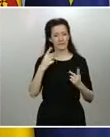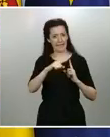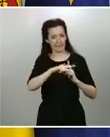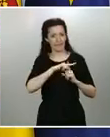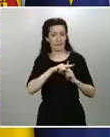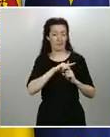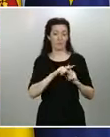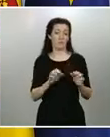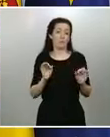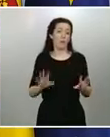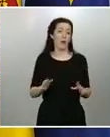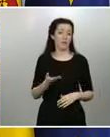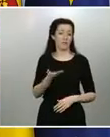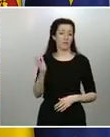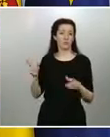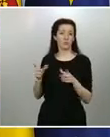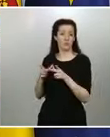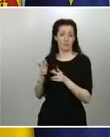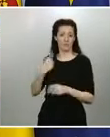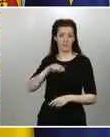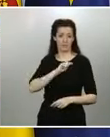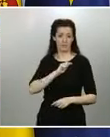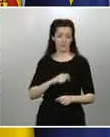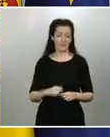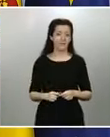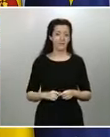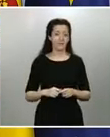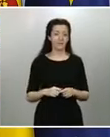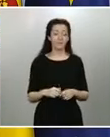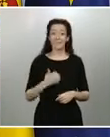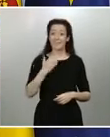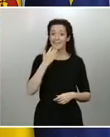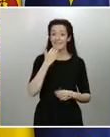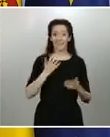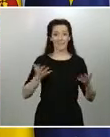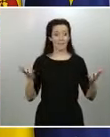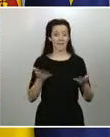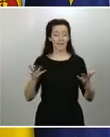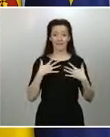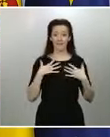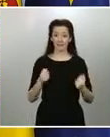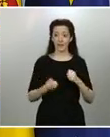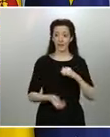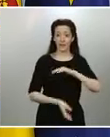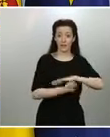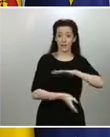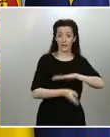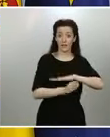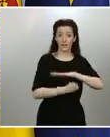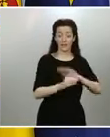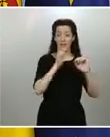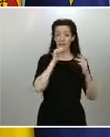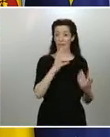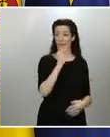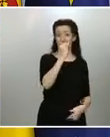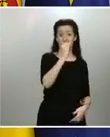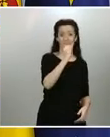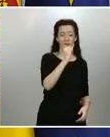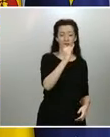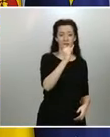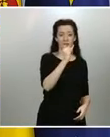emergencia sanitaria sigue vigente no hay ningún motivo de prescindir del instrumento jurídico